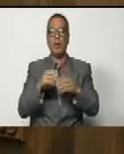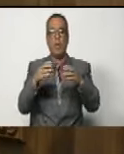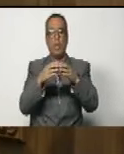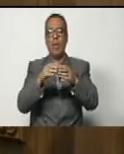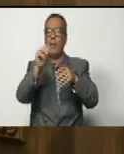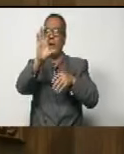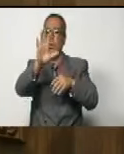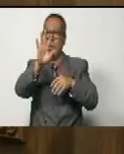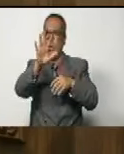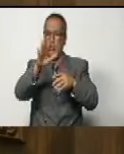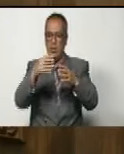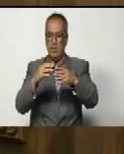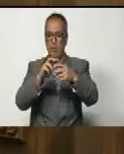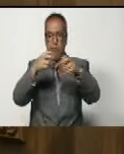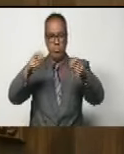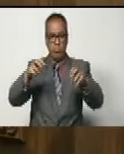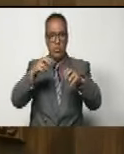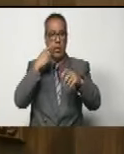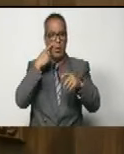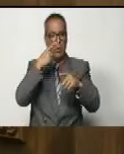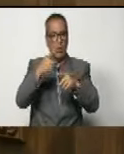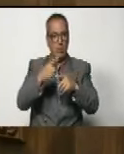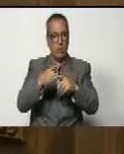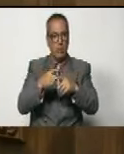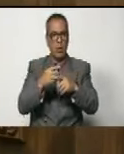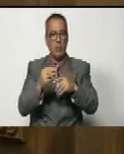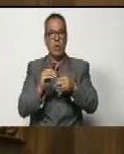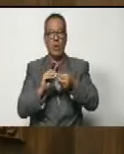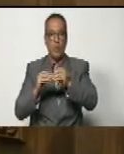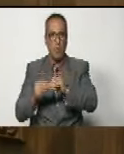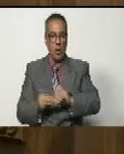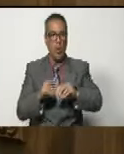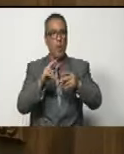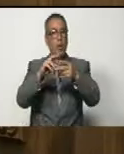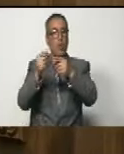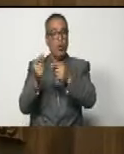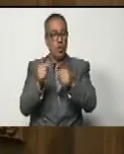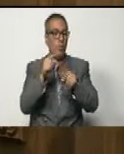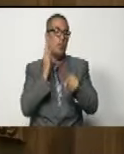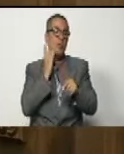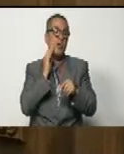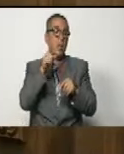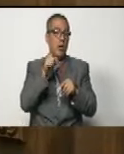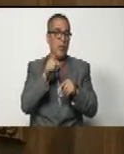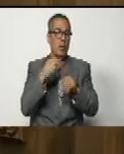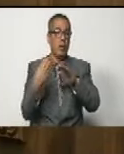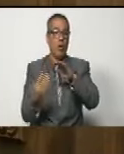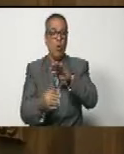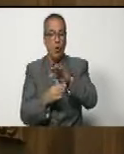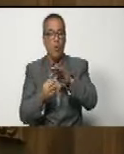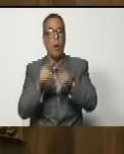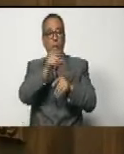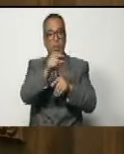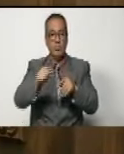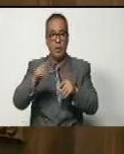Sección quinta. Previsión y aprovisionamiento de recursos económicos. Fondo Nacional